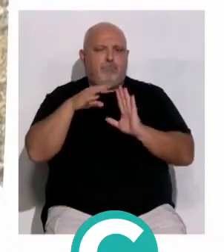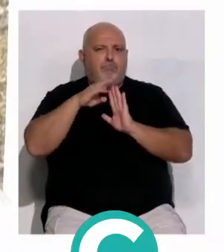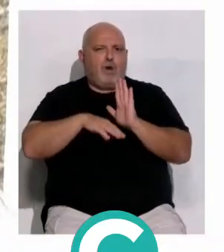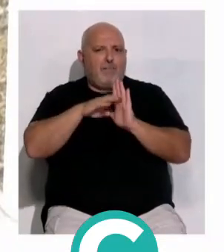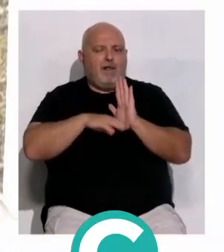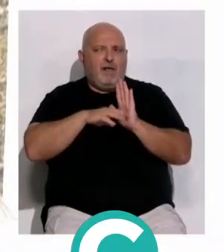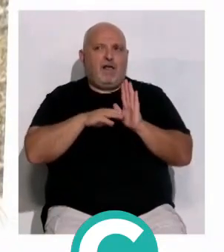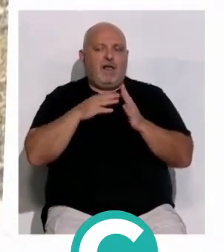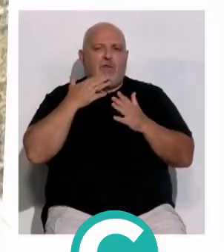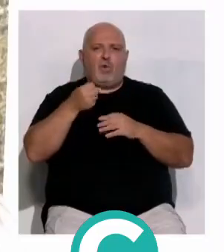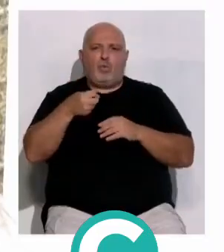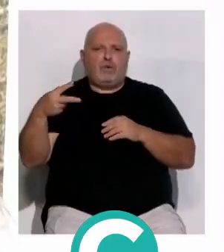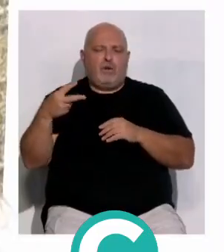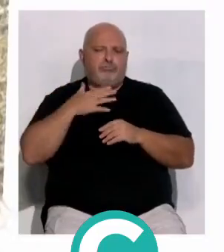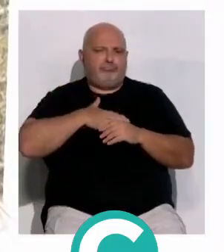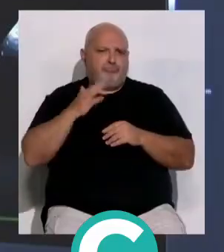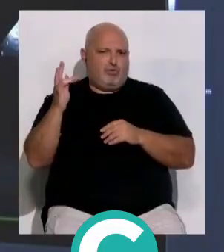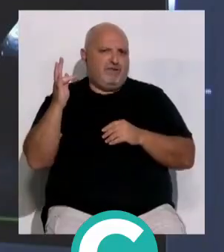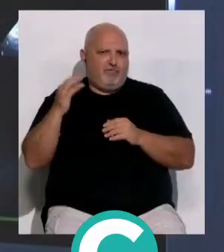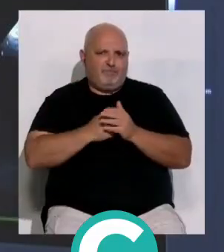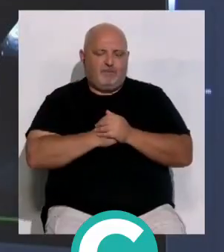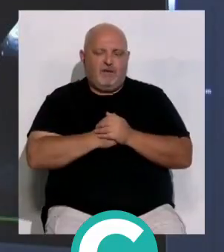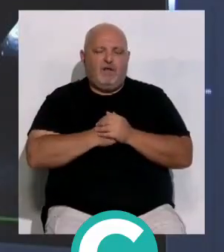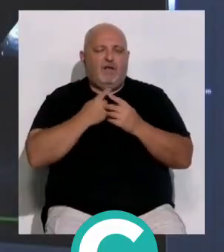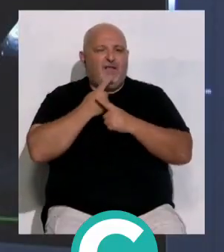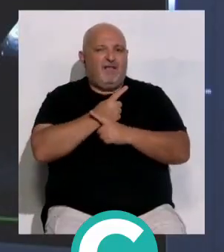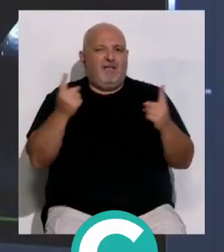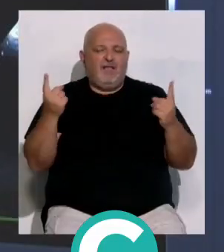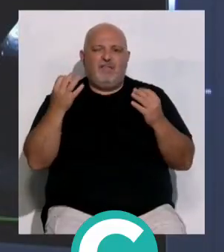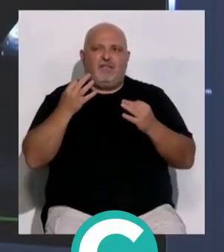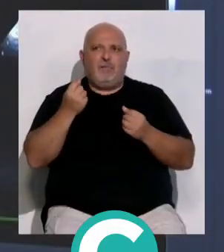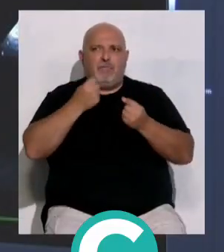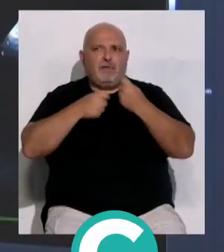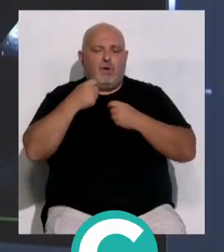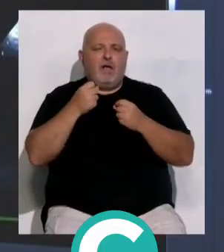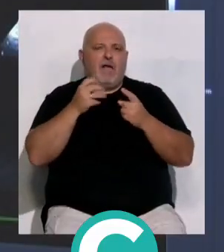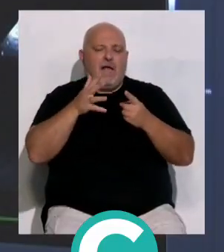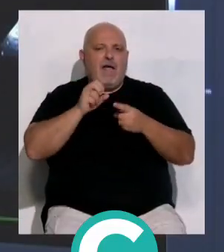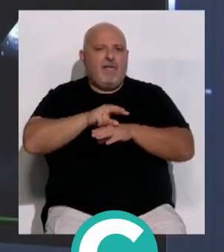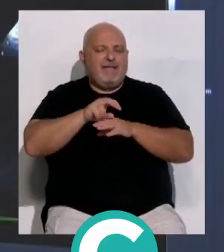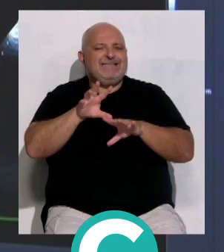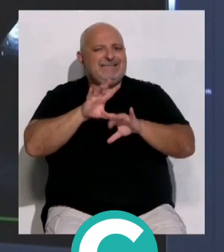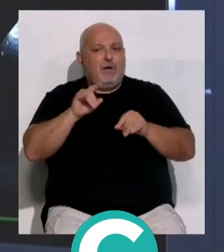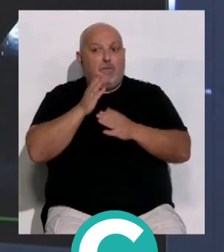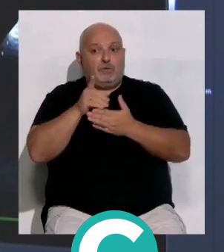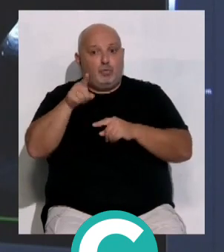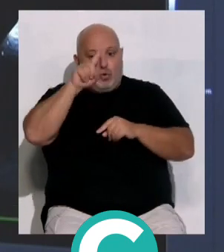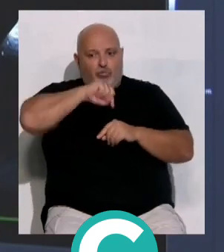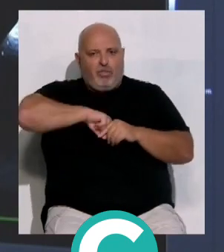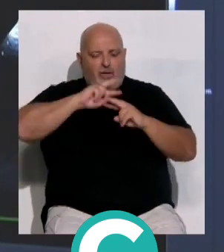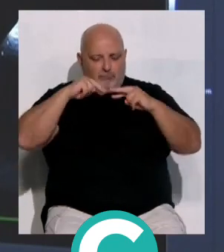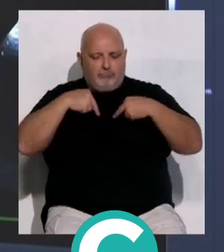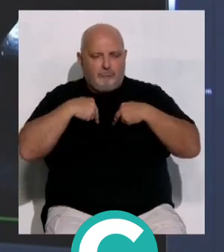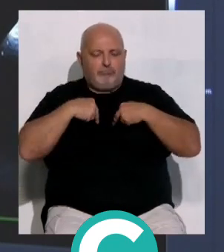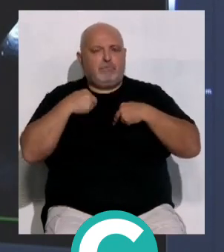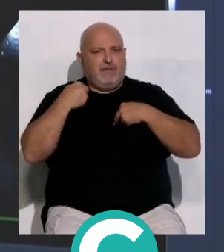programa que la verdad está dando un resultado muy satisfactorio. Nosotros podemos insistirle en que se tome tantas pastillas, que ande, pero él tiene que tomar conciencia de que el